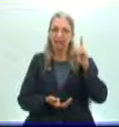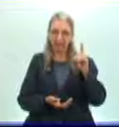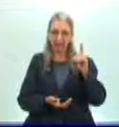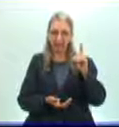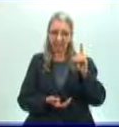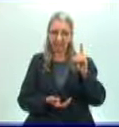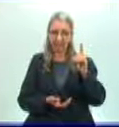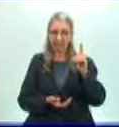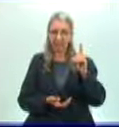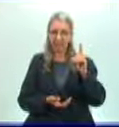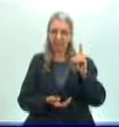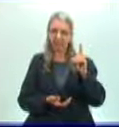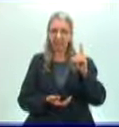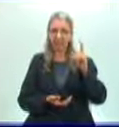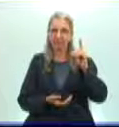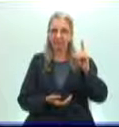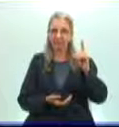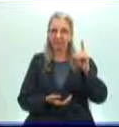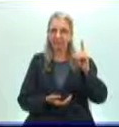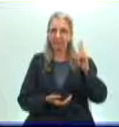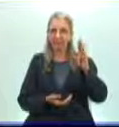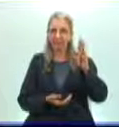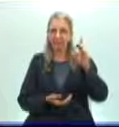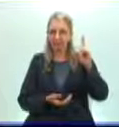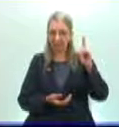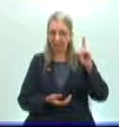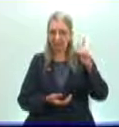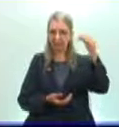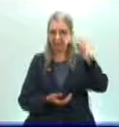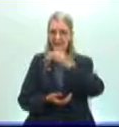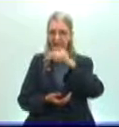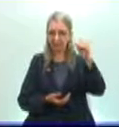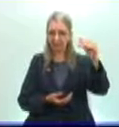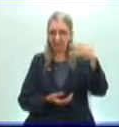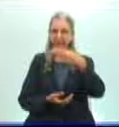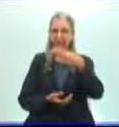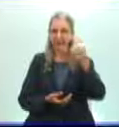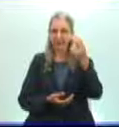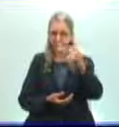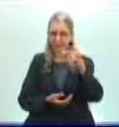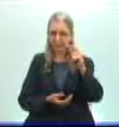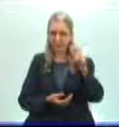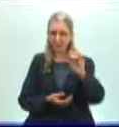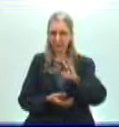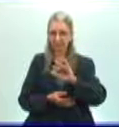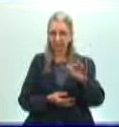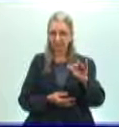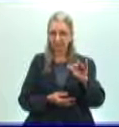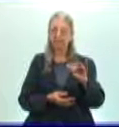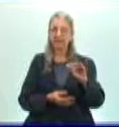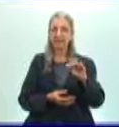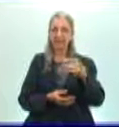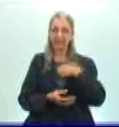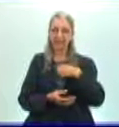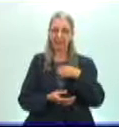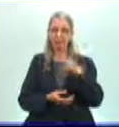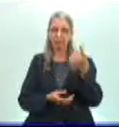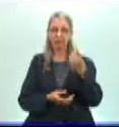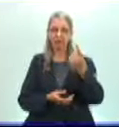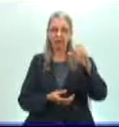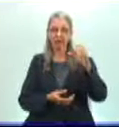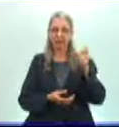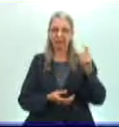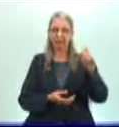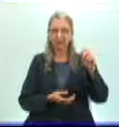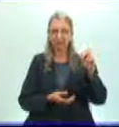calcularlo aplicando el teorema de Pitágoras, porque ya tenemos la hipotenusa de este triángulo rectángulo y un cateto, podemos hallar el otro cateto. También